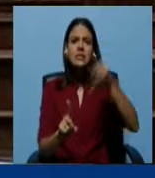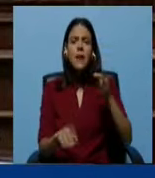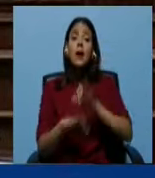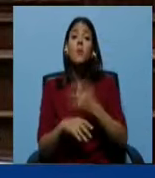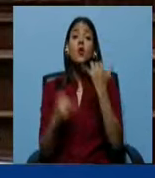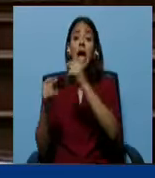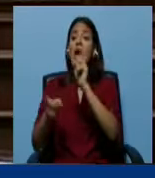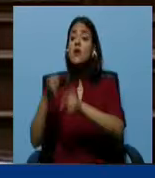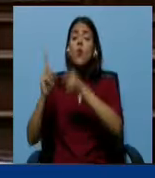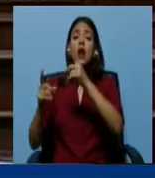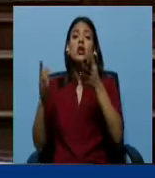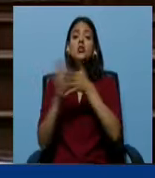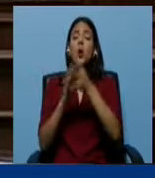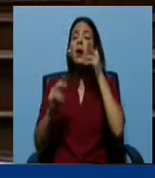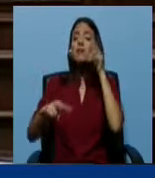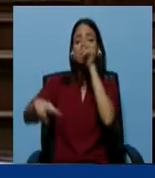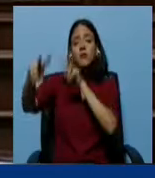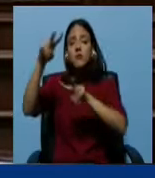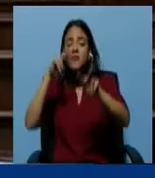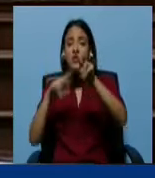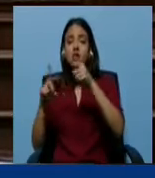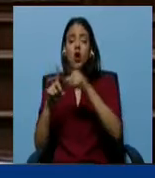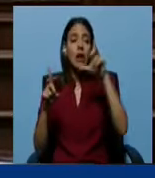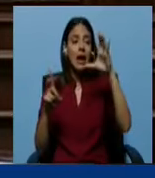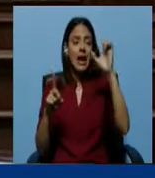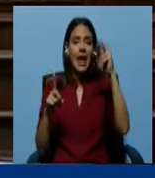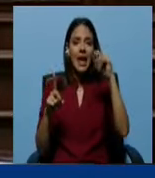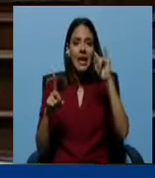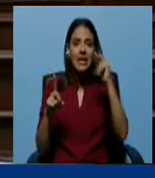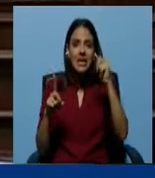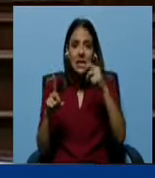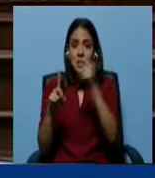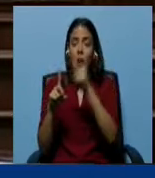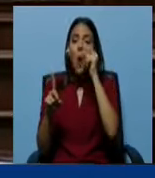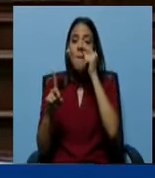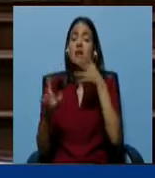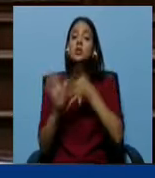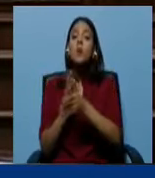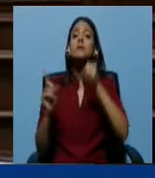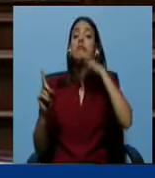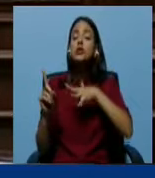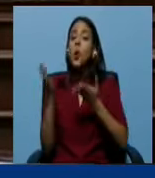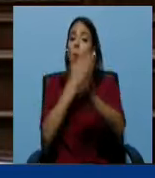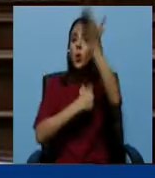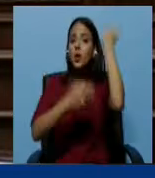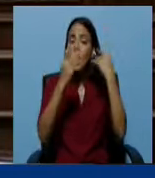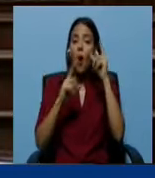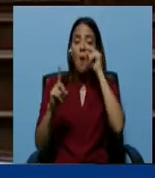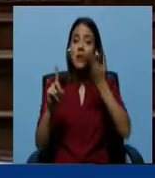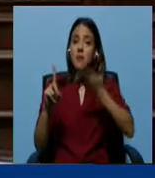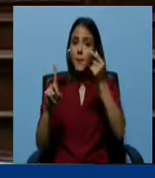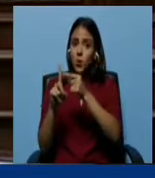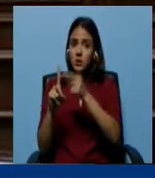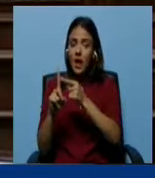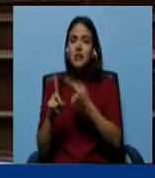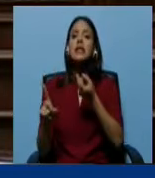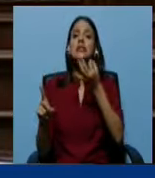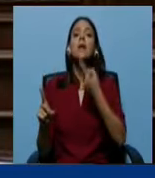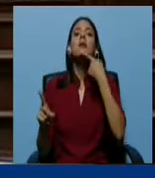conservadora, que Lenin 100 años después llamaría reformista, y siempre estuvo la